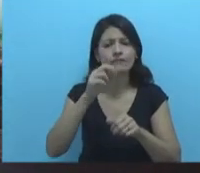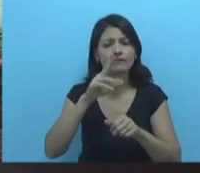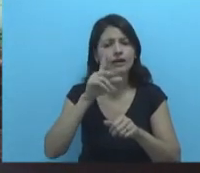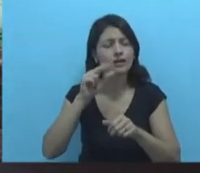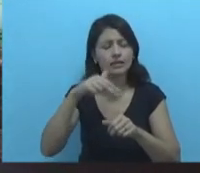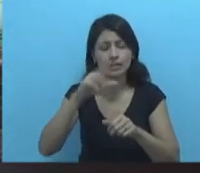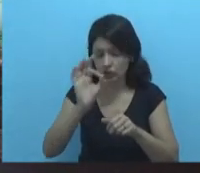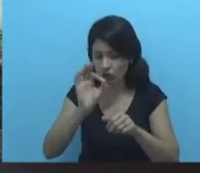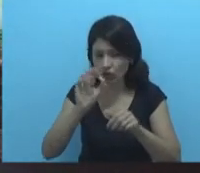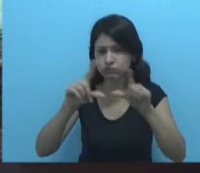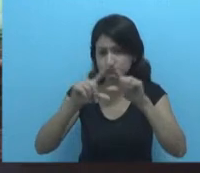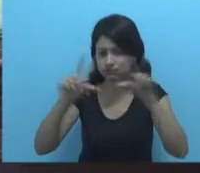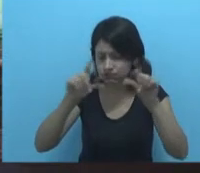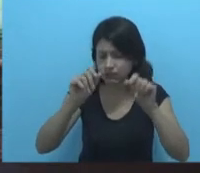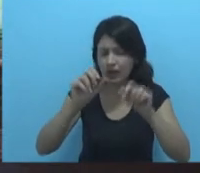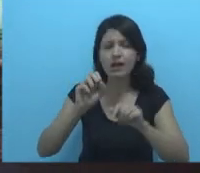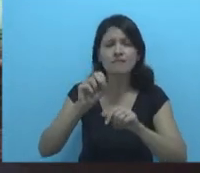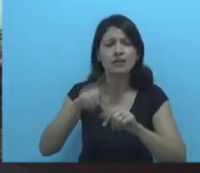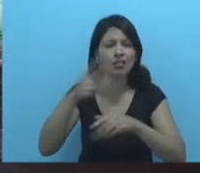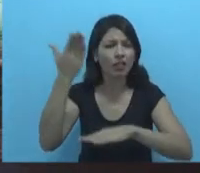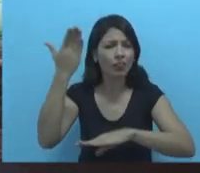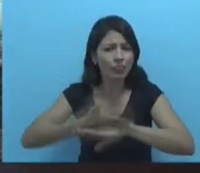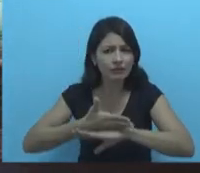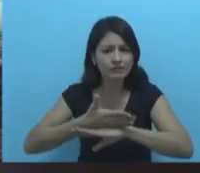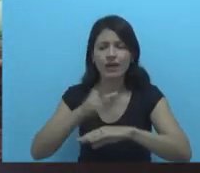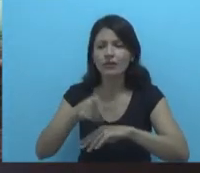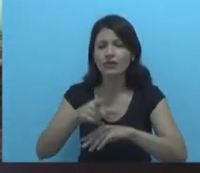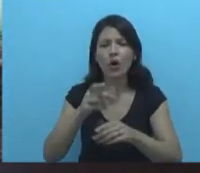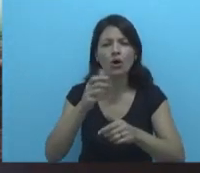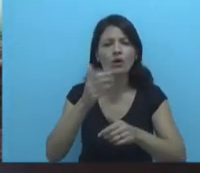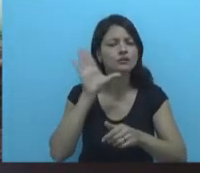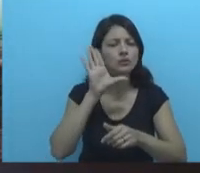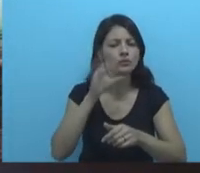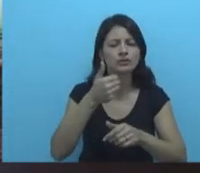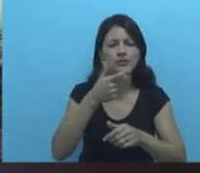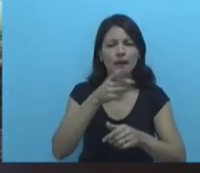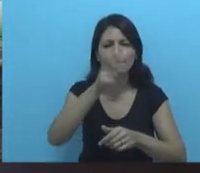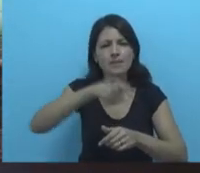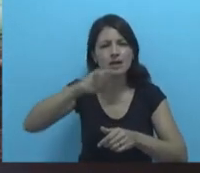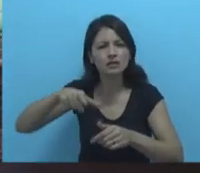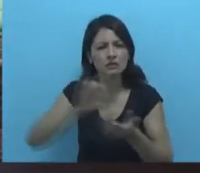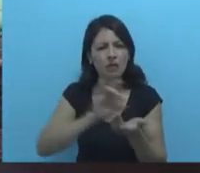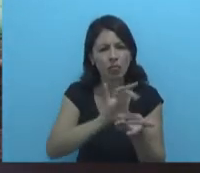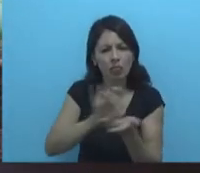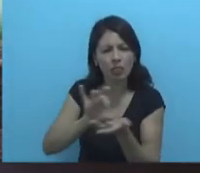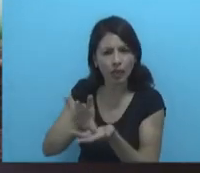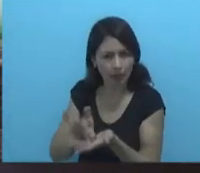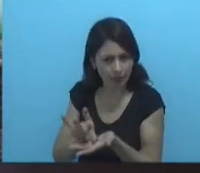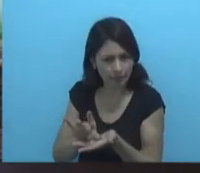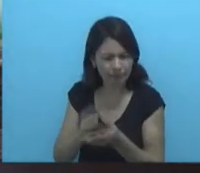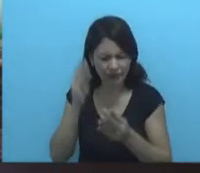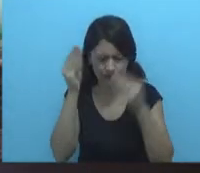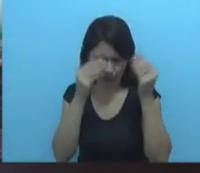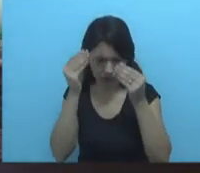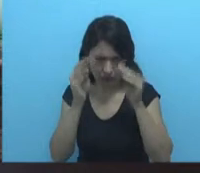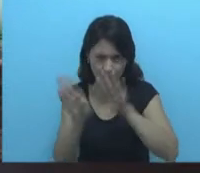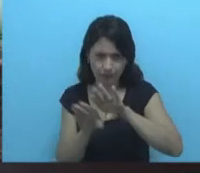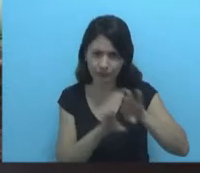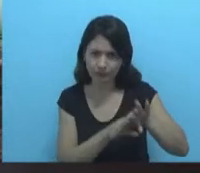Proyecto de declaración 43.088 del diputado Martínez, por el cual esta Cámara declara su beneplácito por la